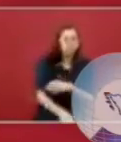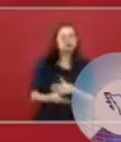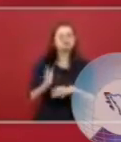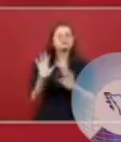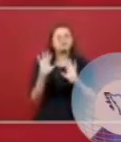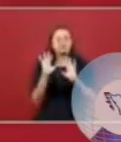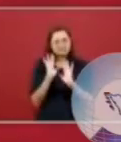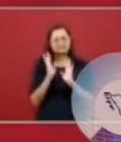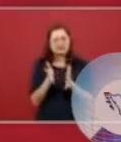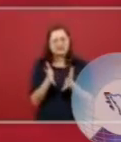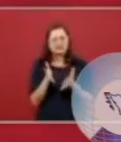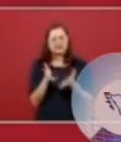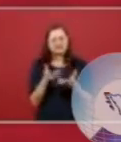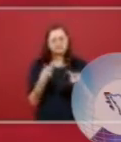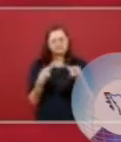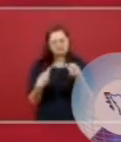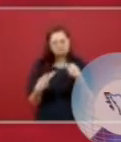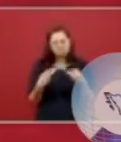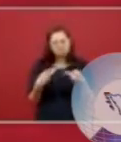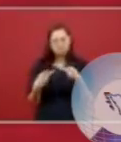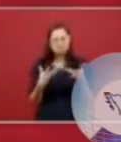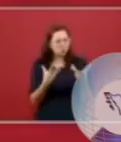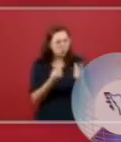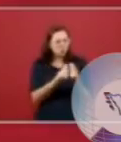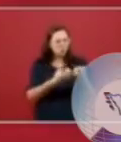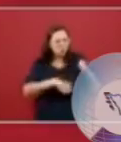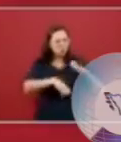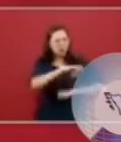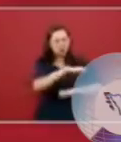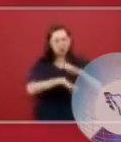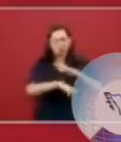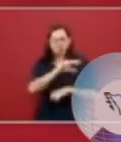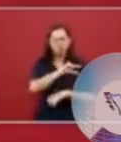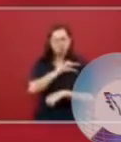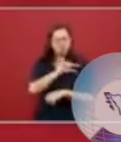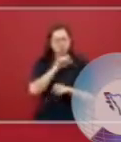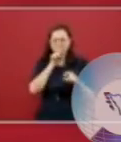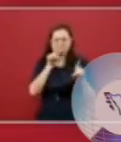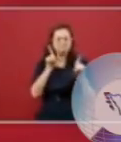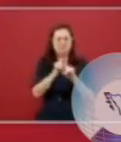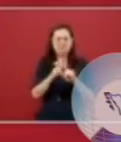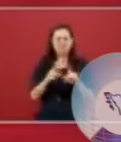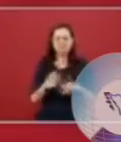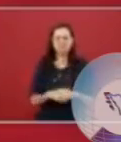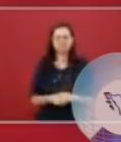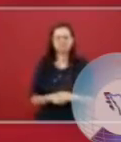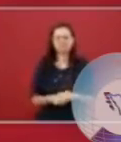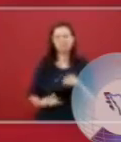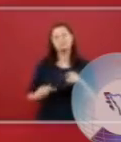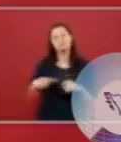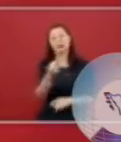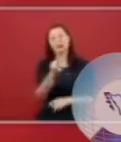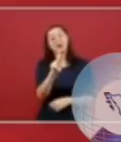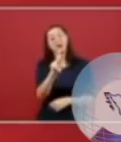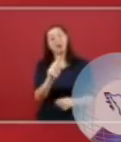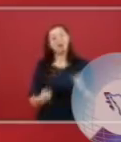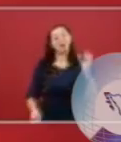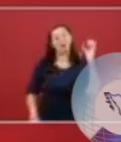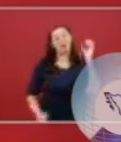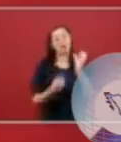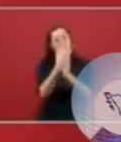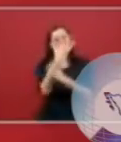con la participación de consorcios particulares, con reglas nuevas.